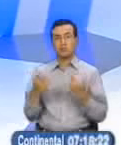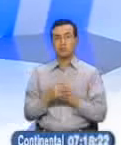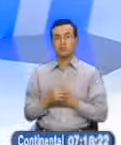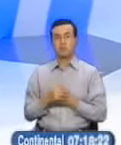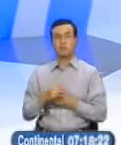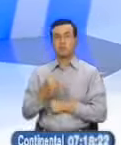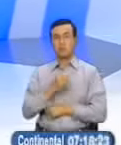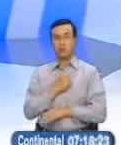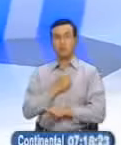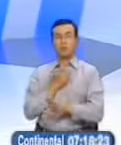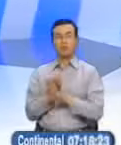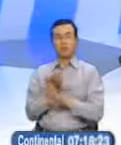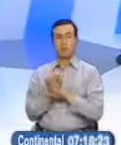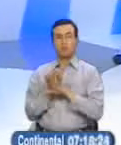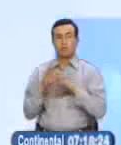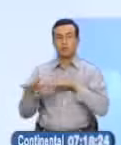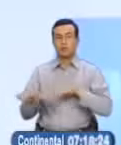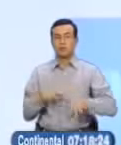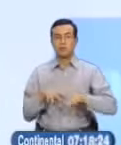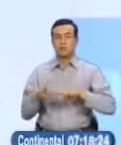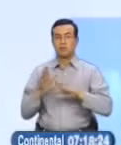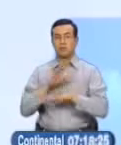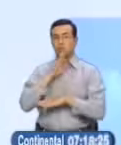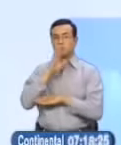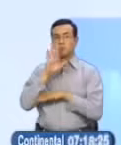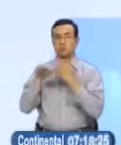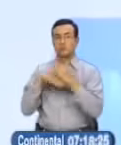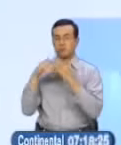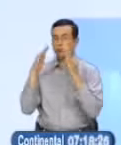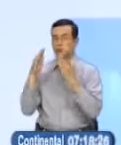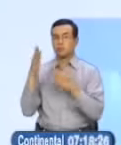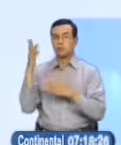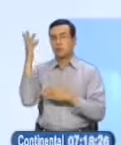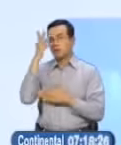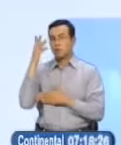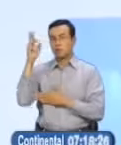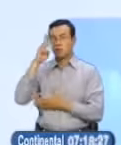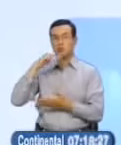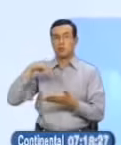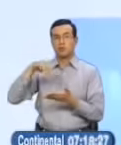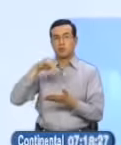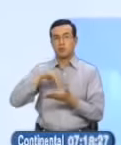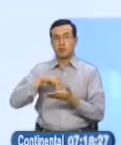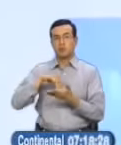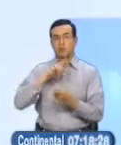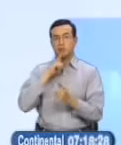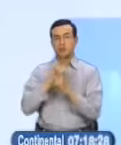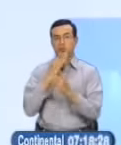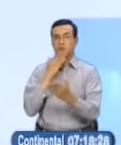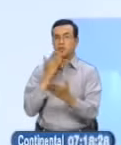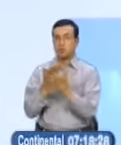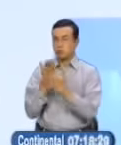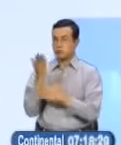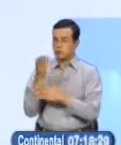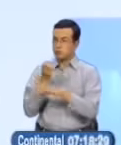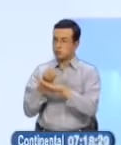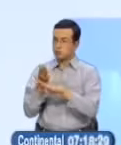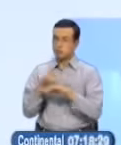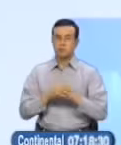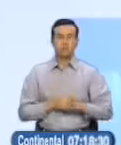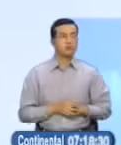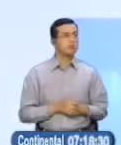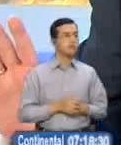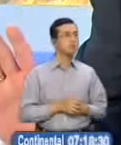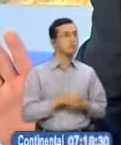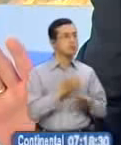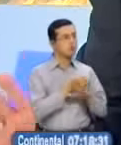nuestra propuesta y nuestra acción colectiva ha sido para todos, tanto en Esmeraldas como en Manabí. Pero le agradezco esa recomendación. Es